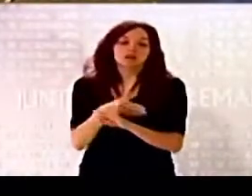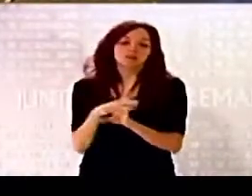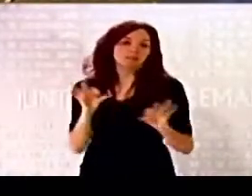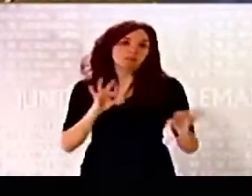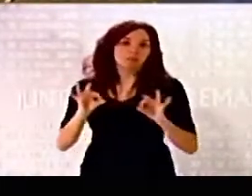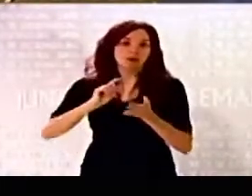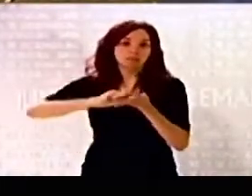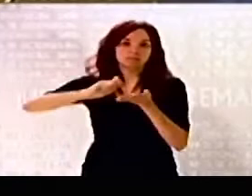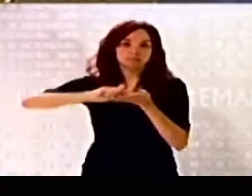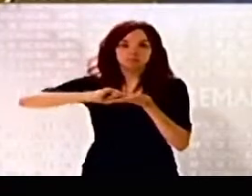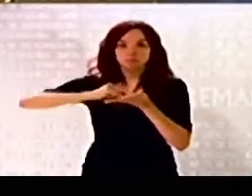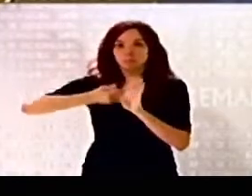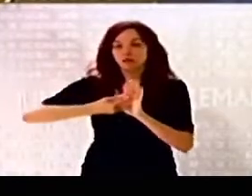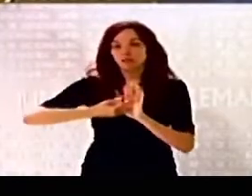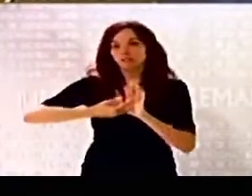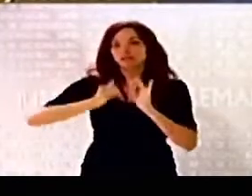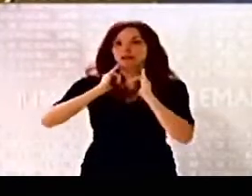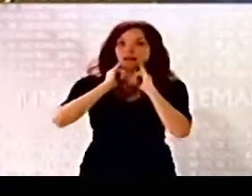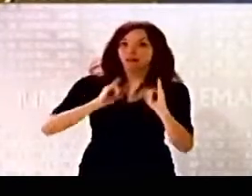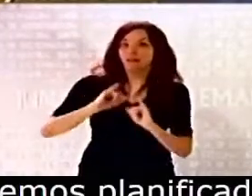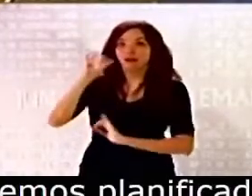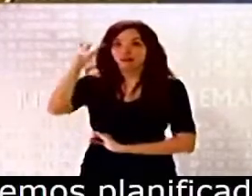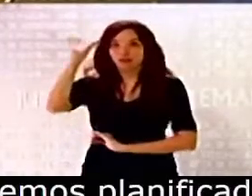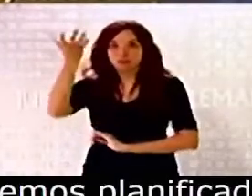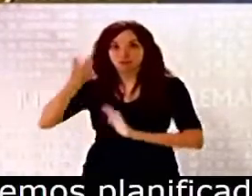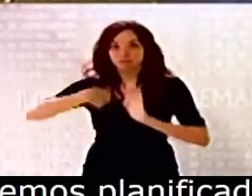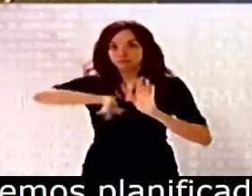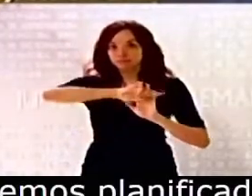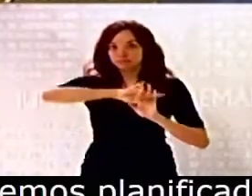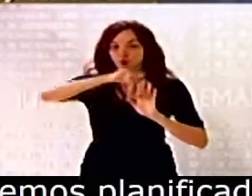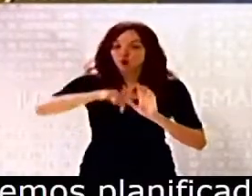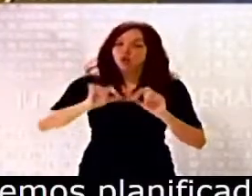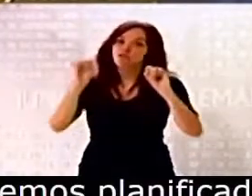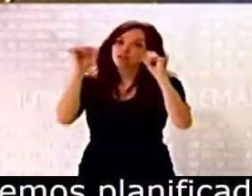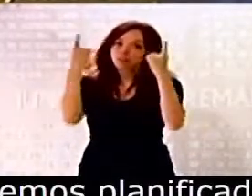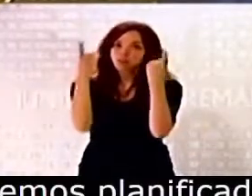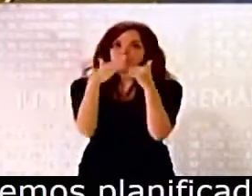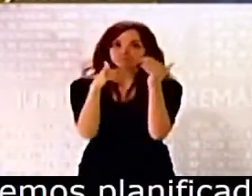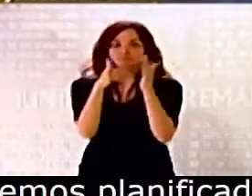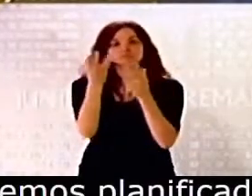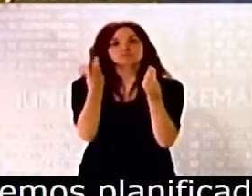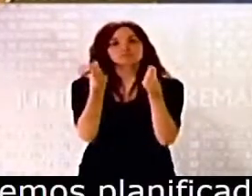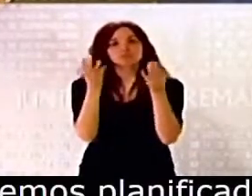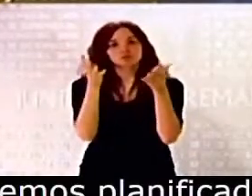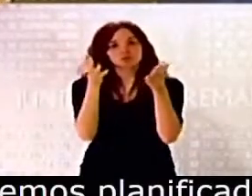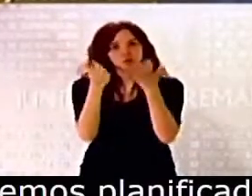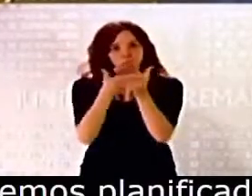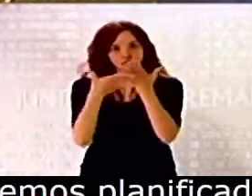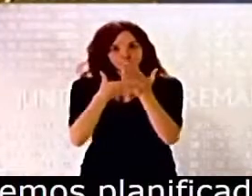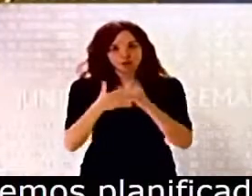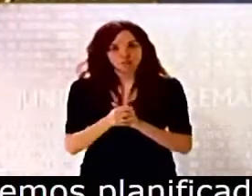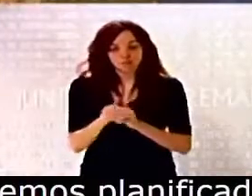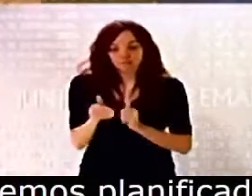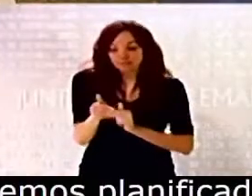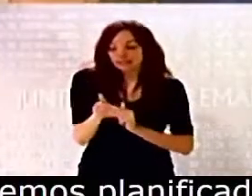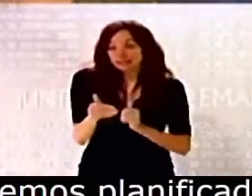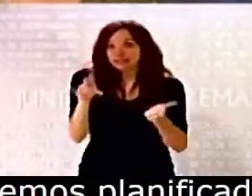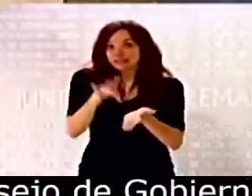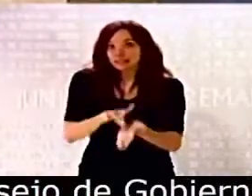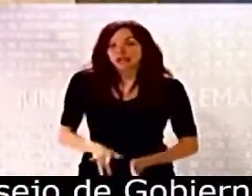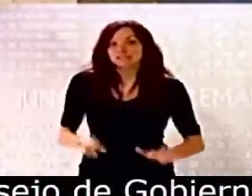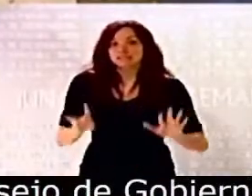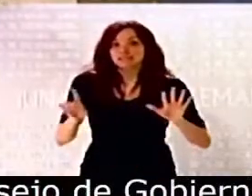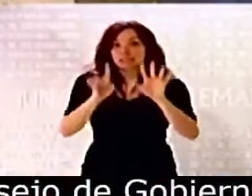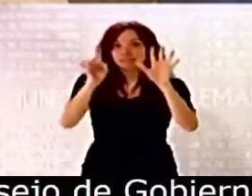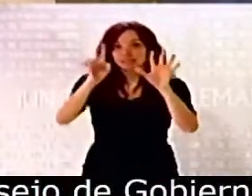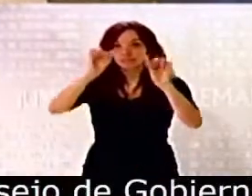plan de energía y clima que hoy ve la luz del Consejo de Gobierno, que el próximo día 6 será